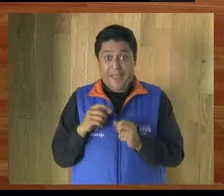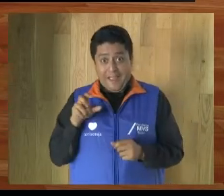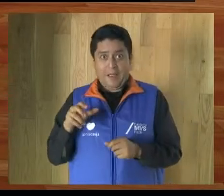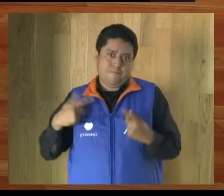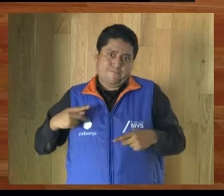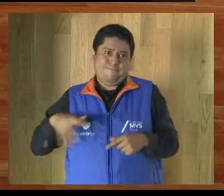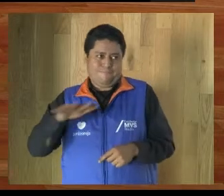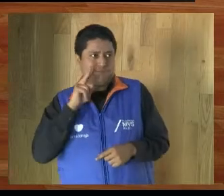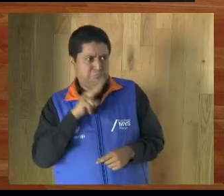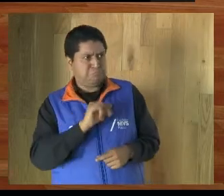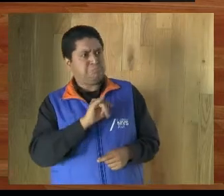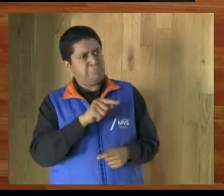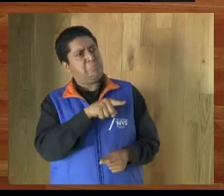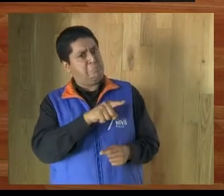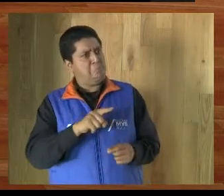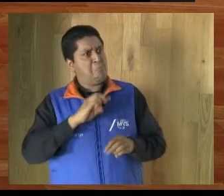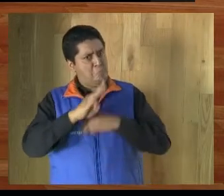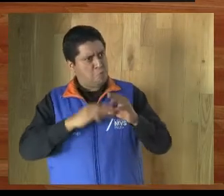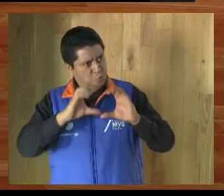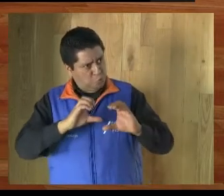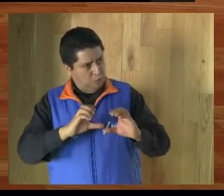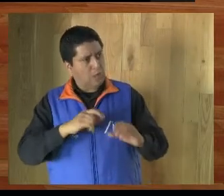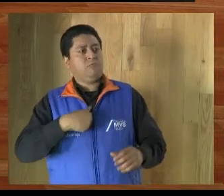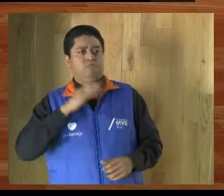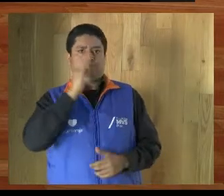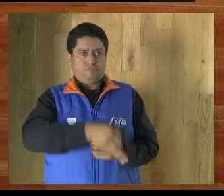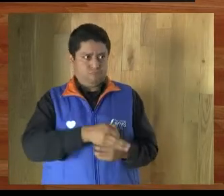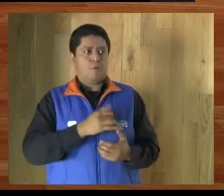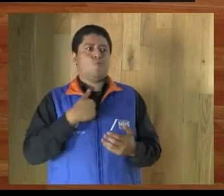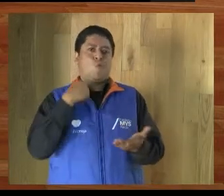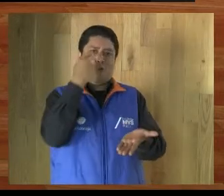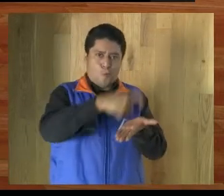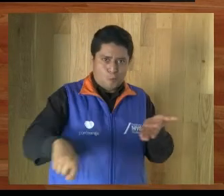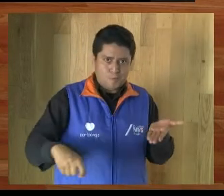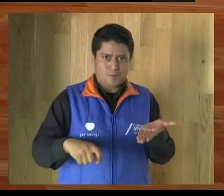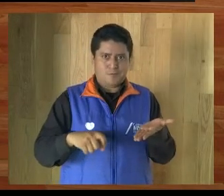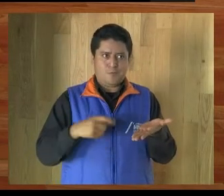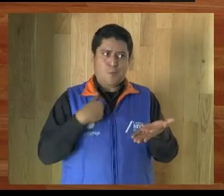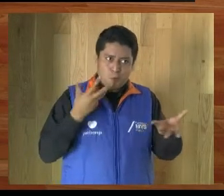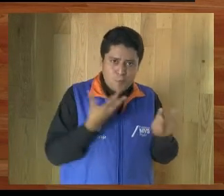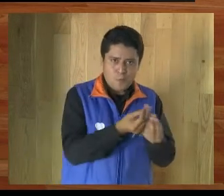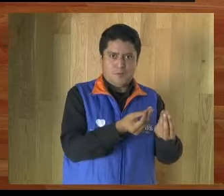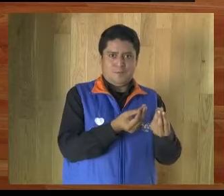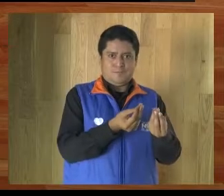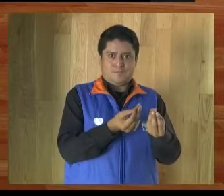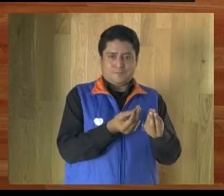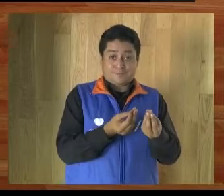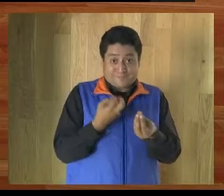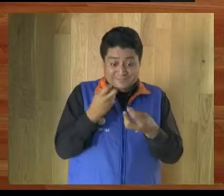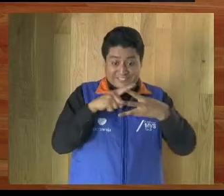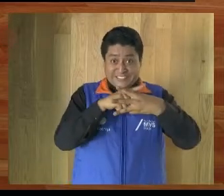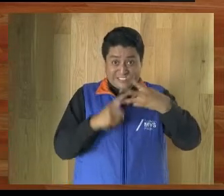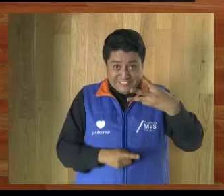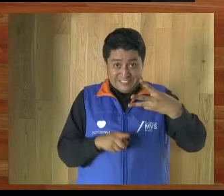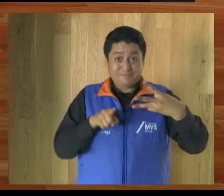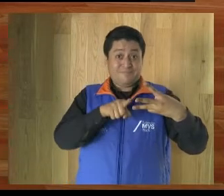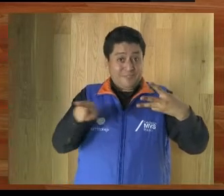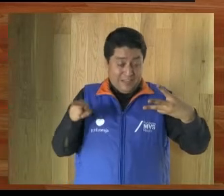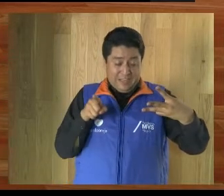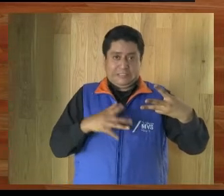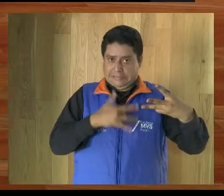recomendar, etcétera. Con lo cual, estos tres temas sabemos que hoy en día son muy importantes para los clientes